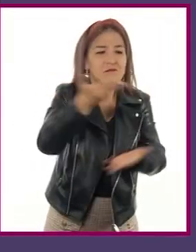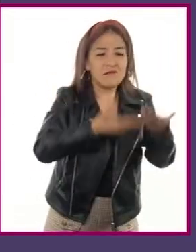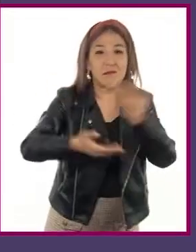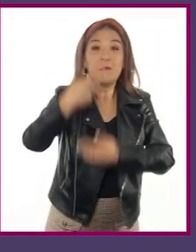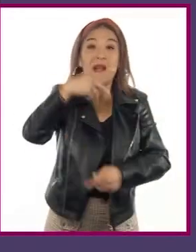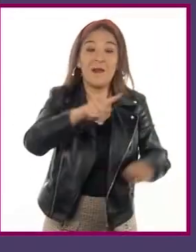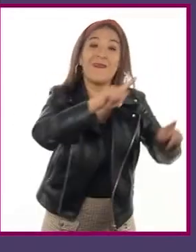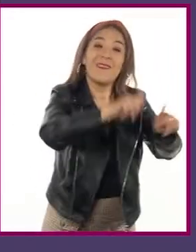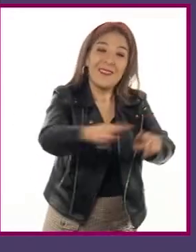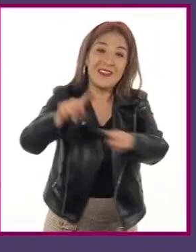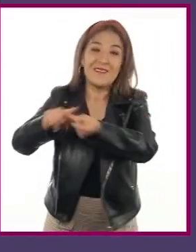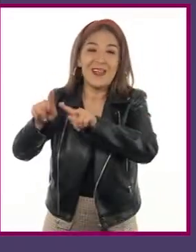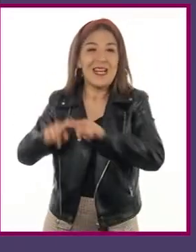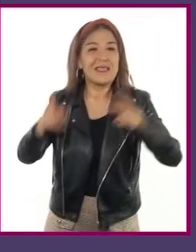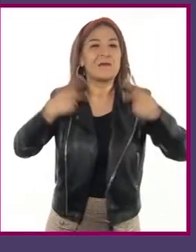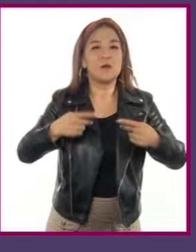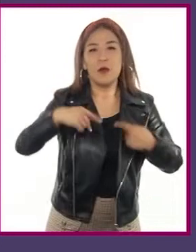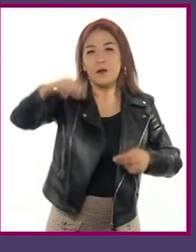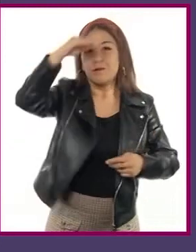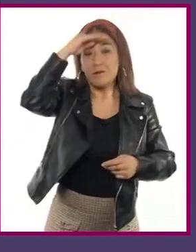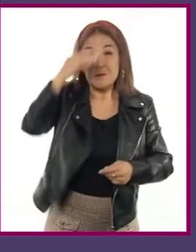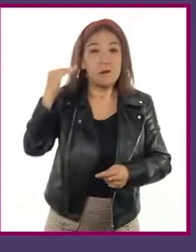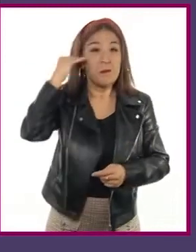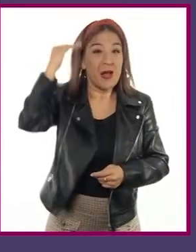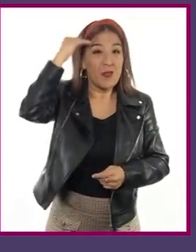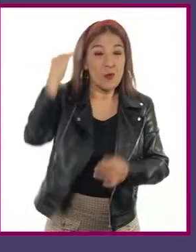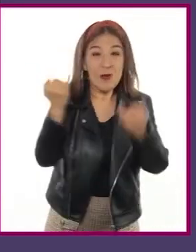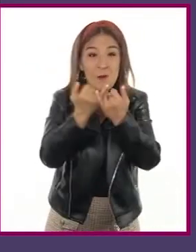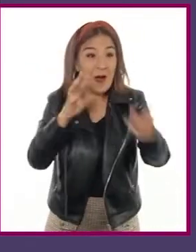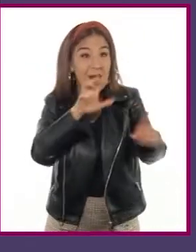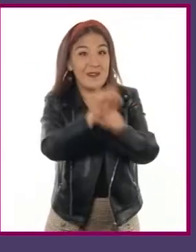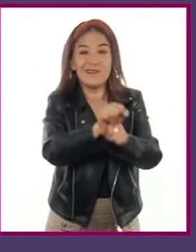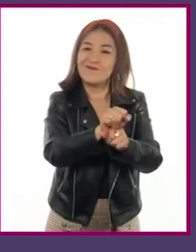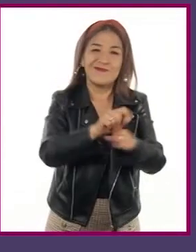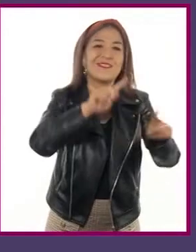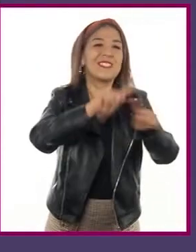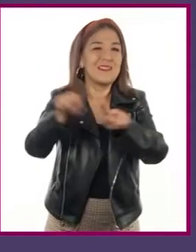vive de forma distinta y alcanzamos esta madurez en diferente momento.